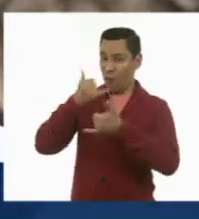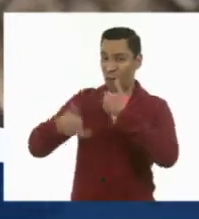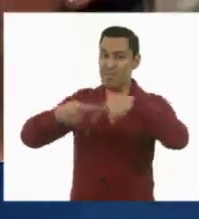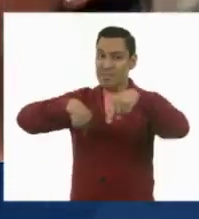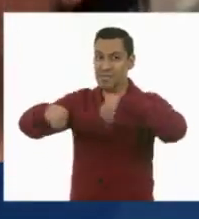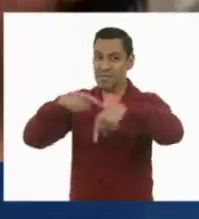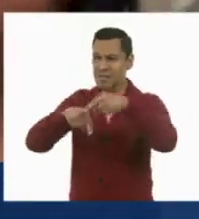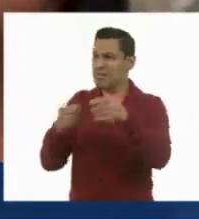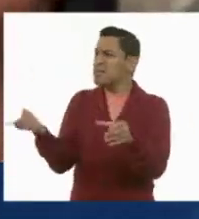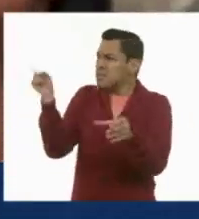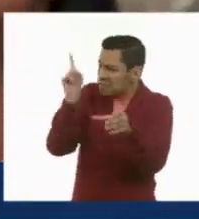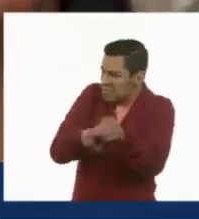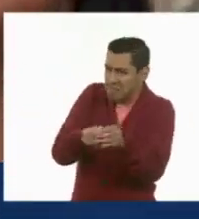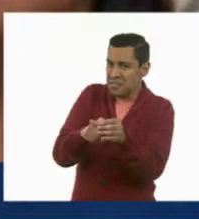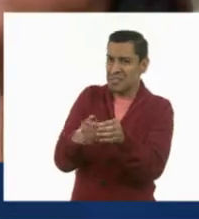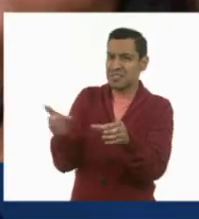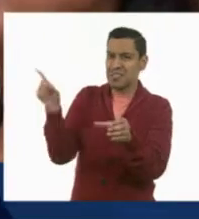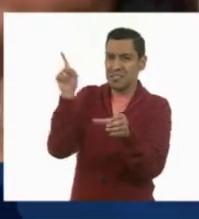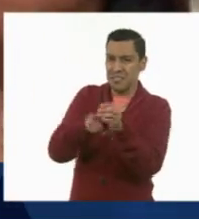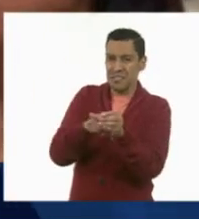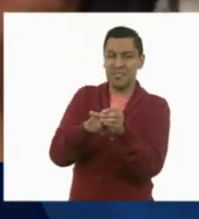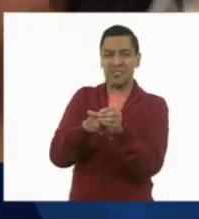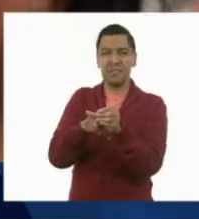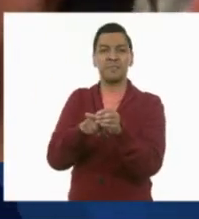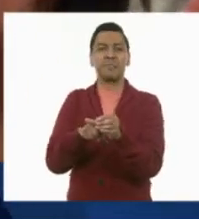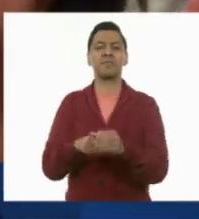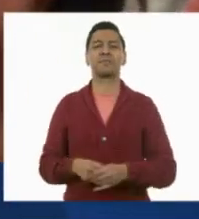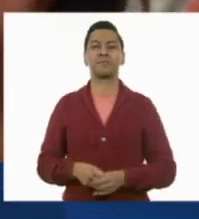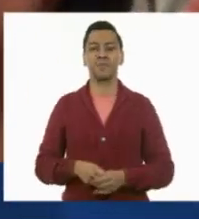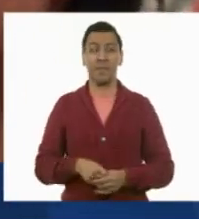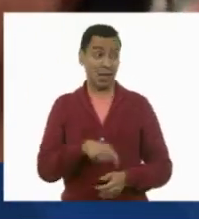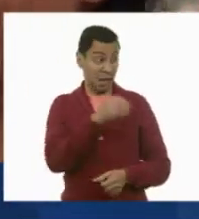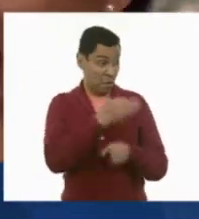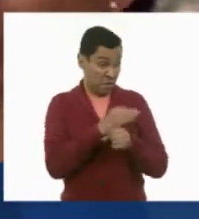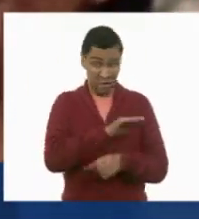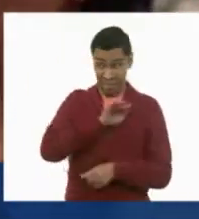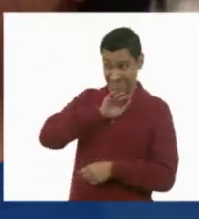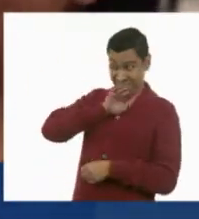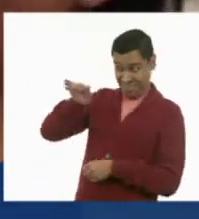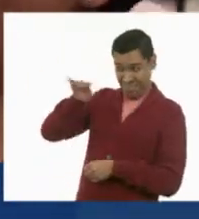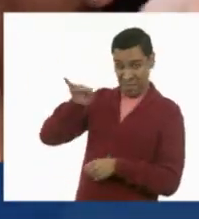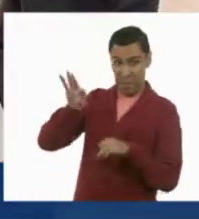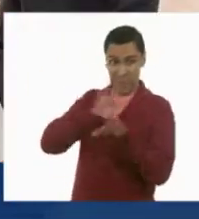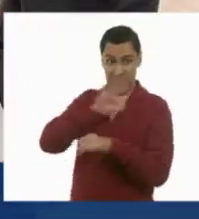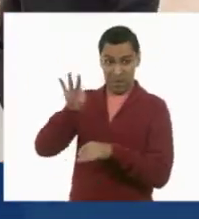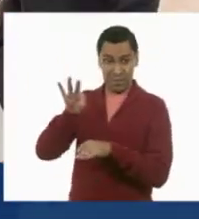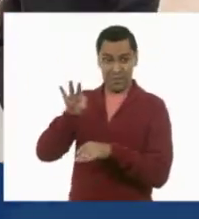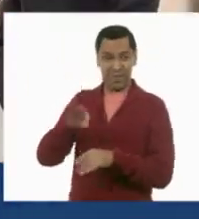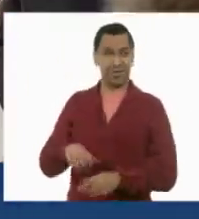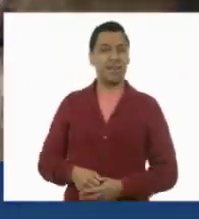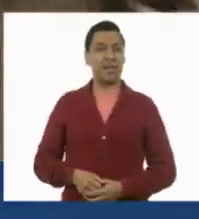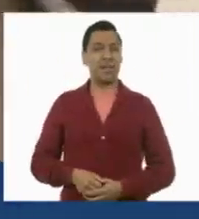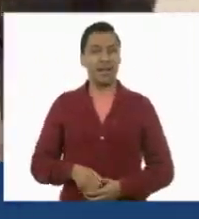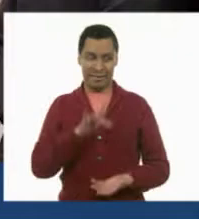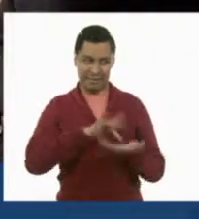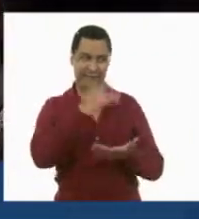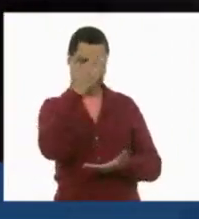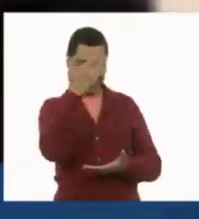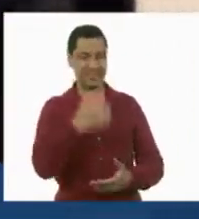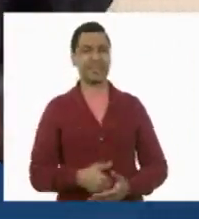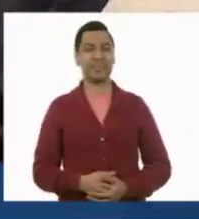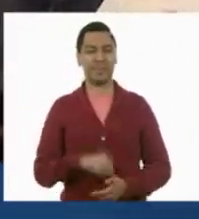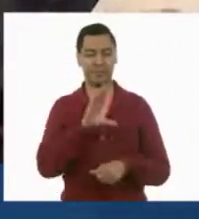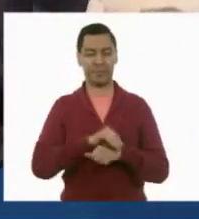lo inscriben? Ay, profesor, sería increíble. Pues, ¿puedo hablar con él ahorita? Sí, claro. Va, muchas gracias. No, ¿de qué? Con